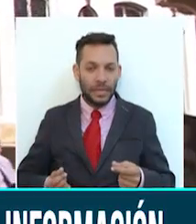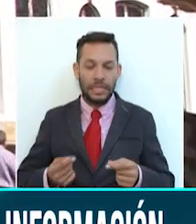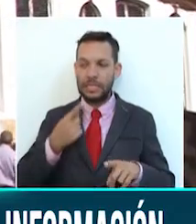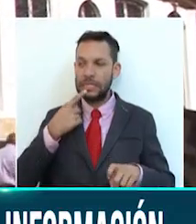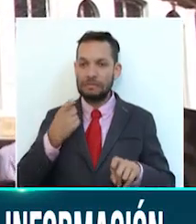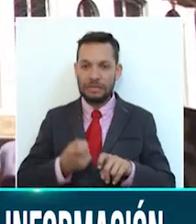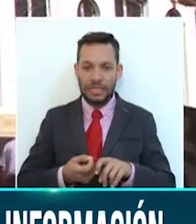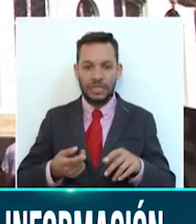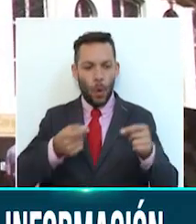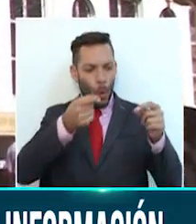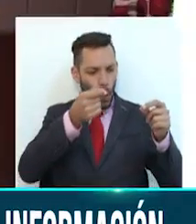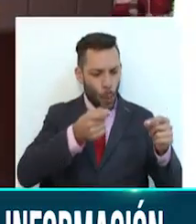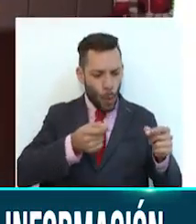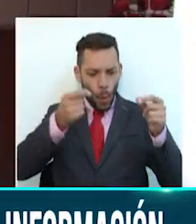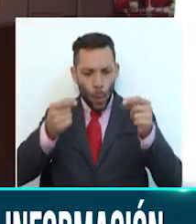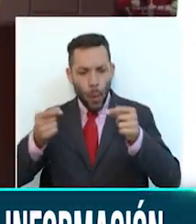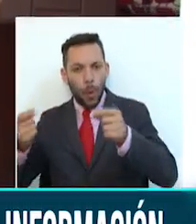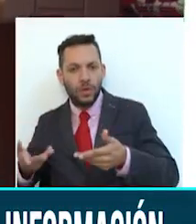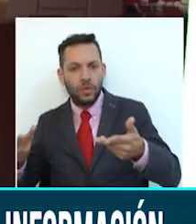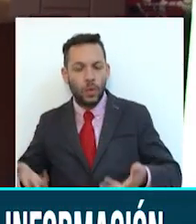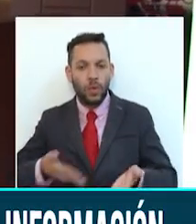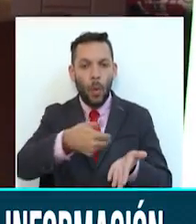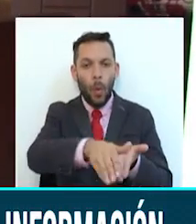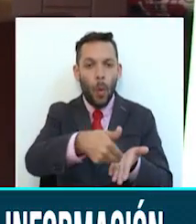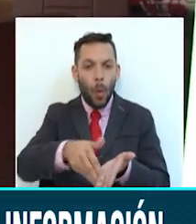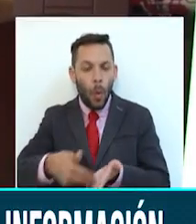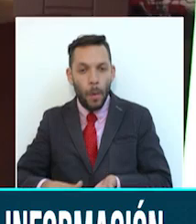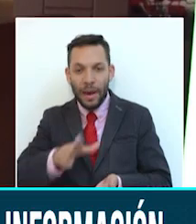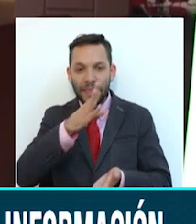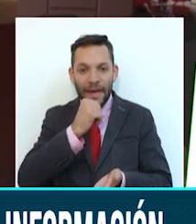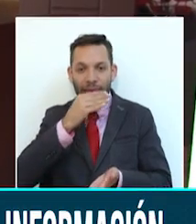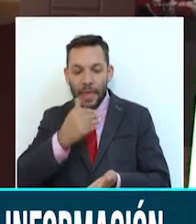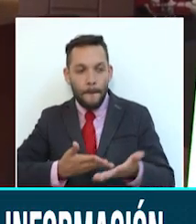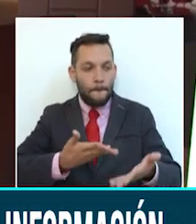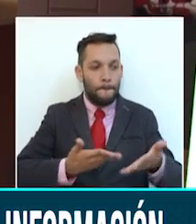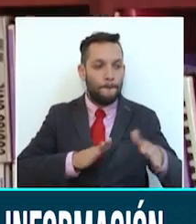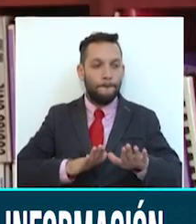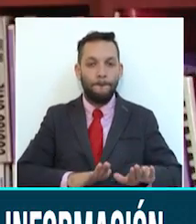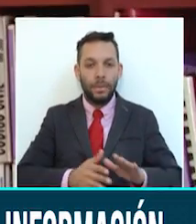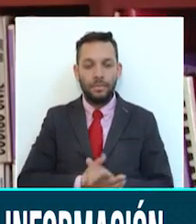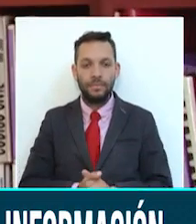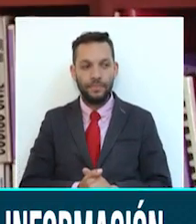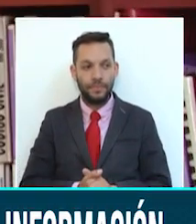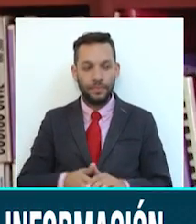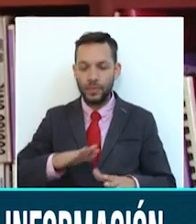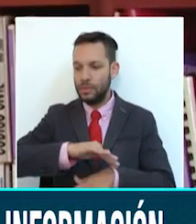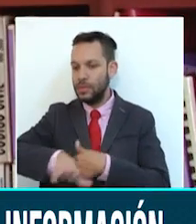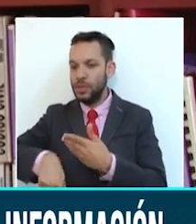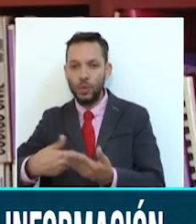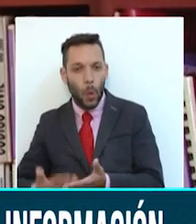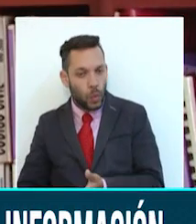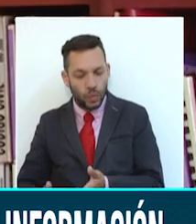ven seriamente reflejadas, sobre todo en el consumo, el cual se vio afectado por las movilizaciones. Todos,